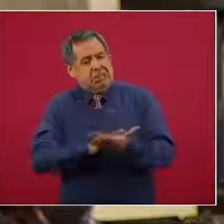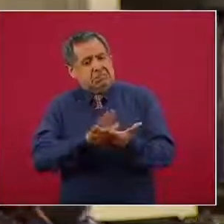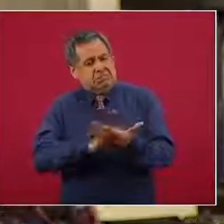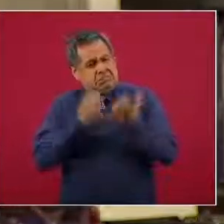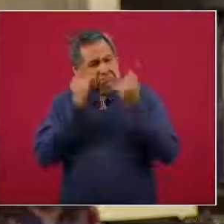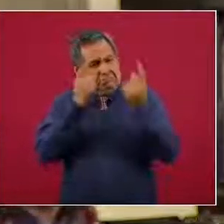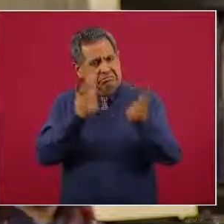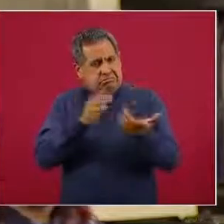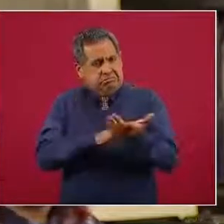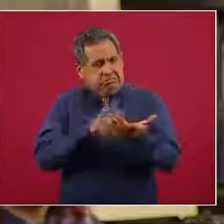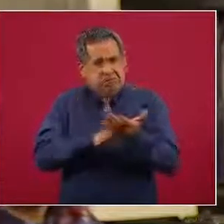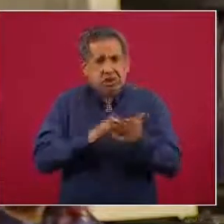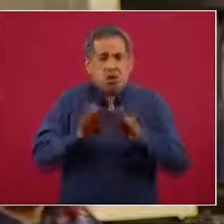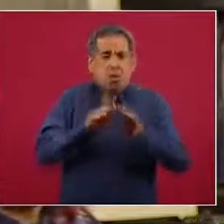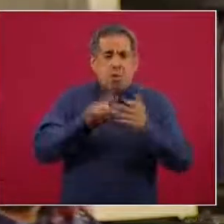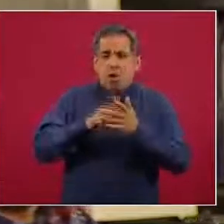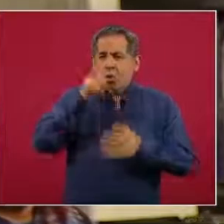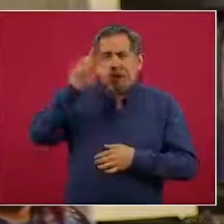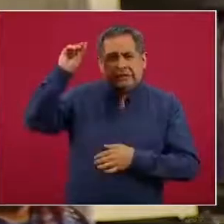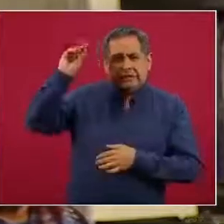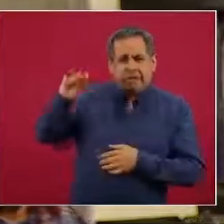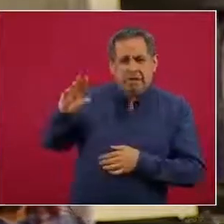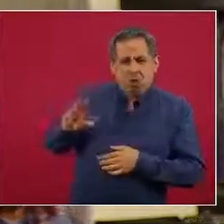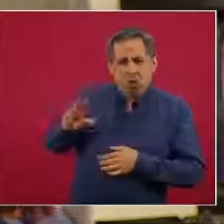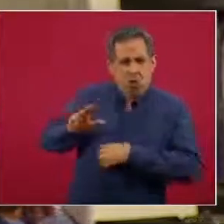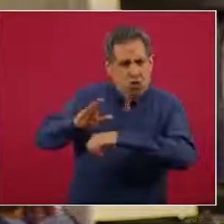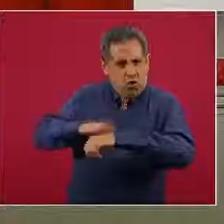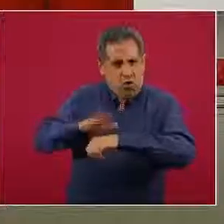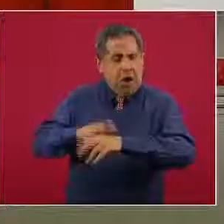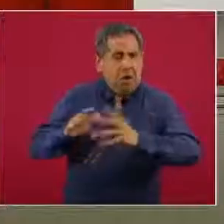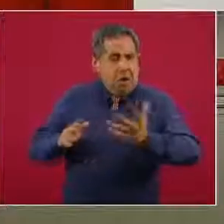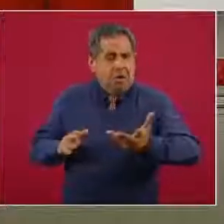por el uso de esta herramienta del semáforo.